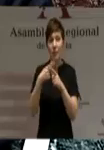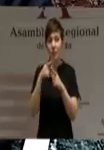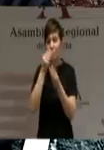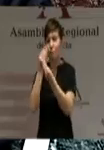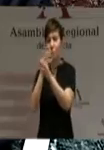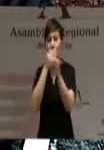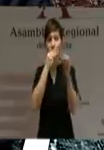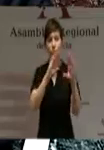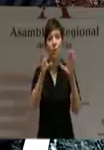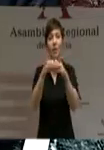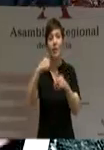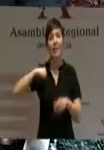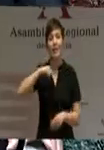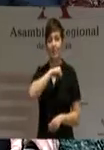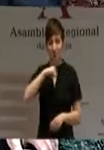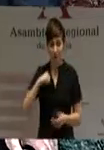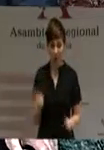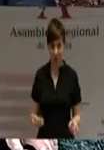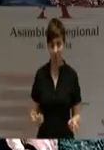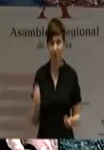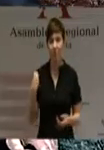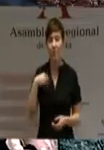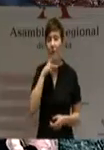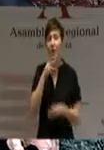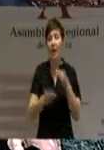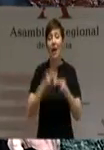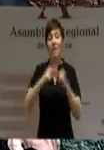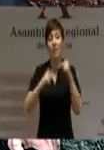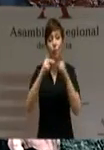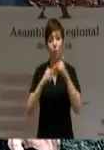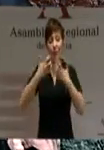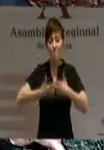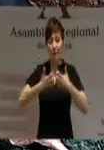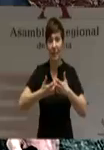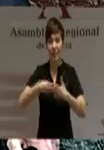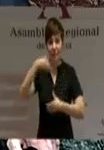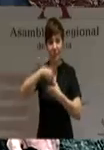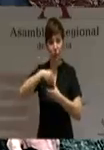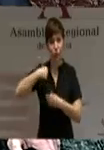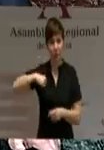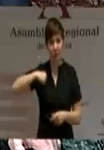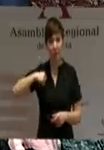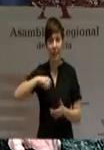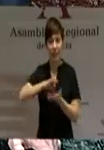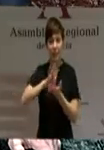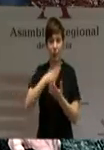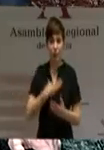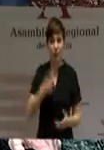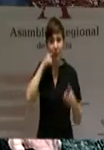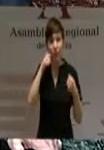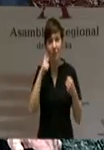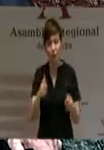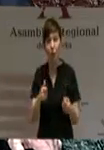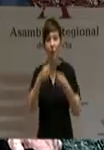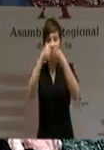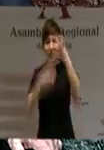prestar por la sanidad pública. Infrautilización de infraestructuras y maquinarias del Servicio Murciano de Salud. Listas de esperas y